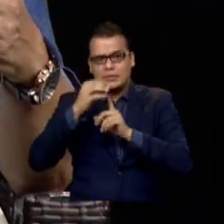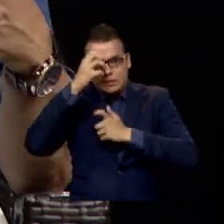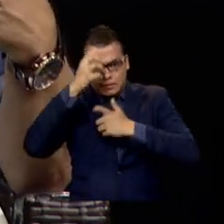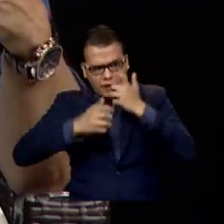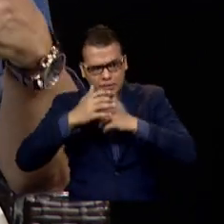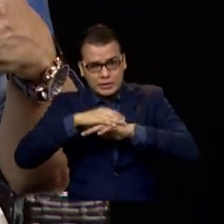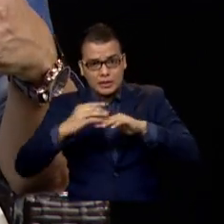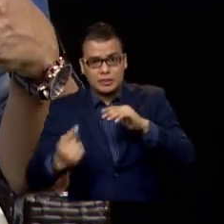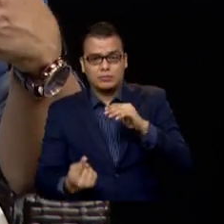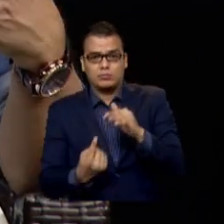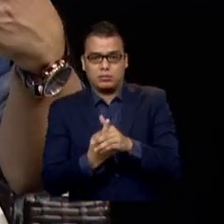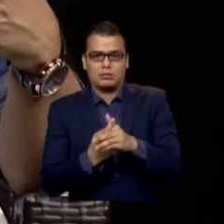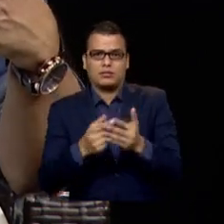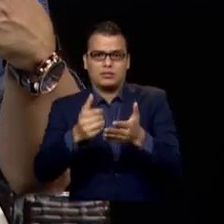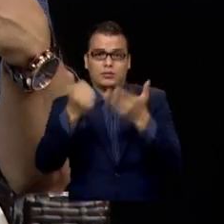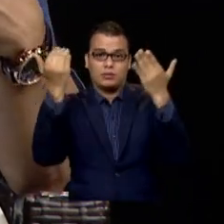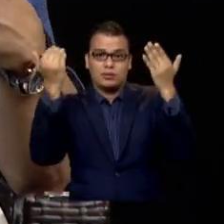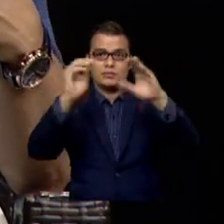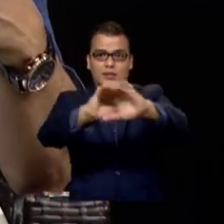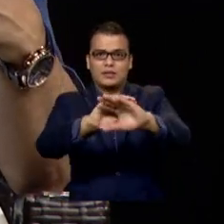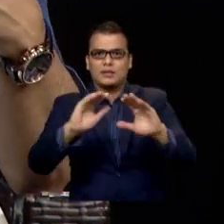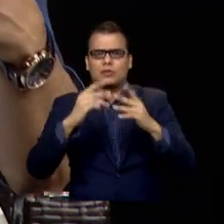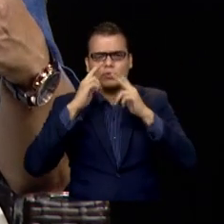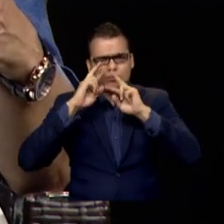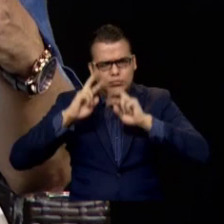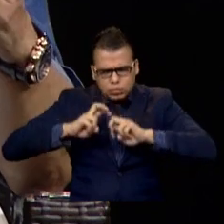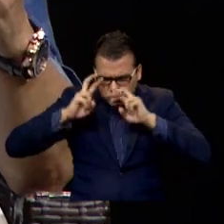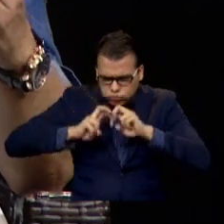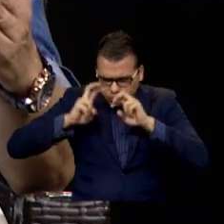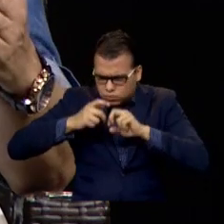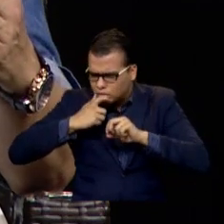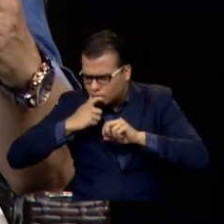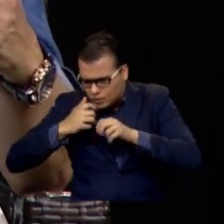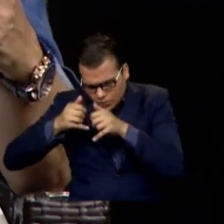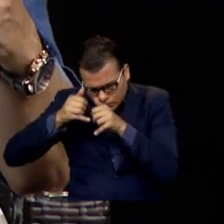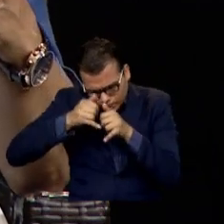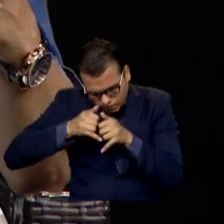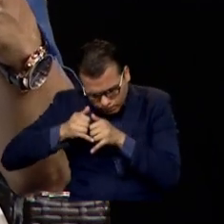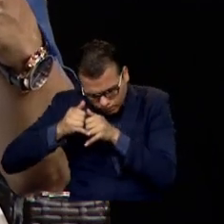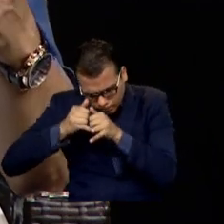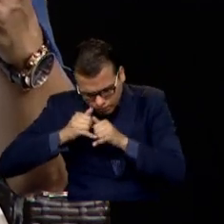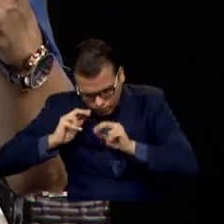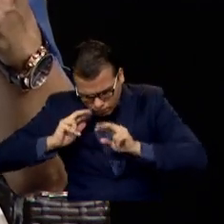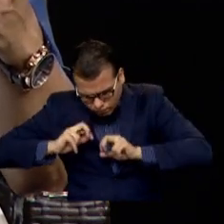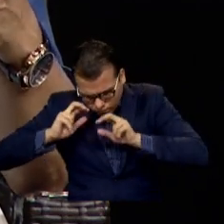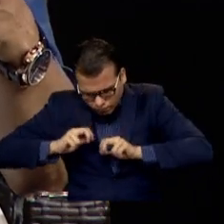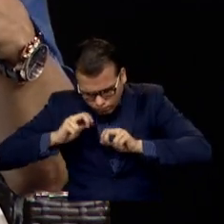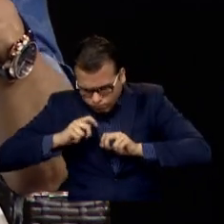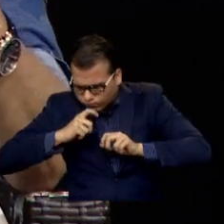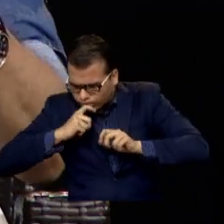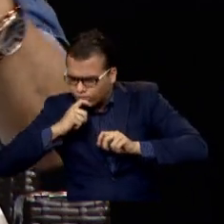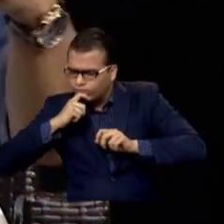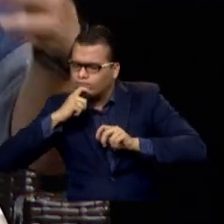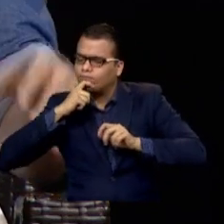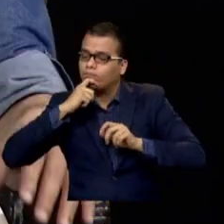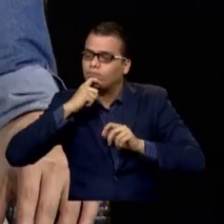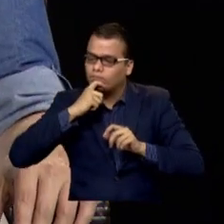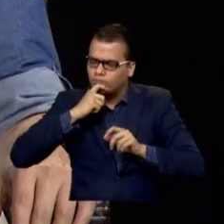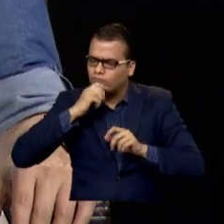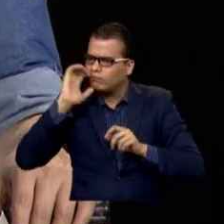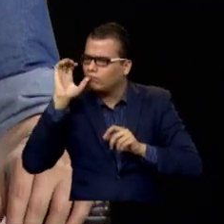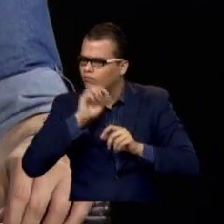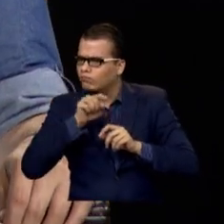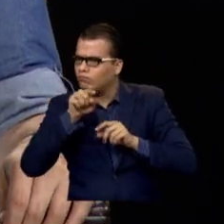pruebas, esto nos sirve para lo que es la investigación científica del brote y para poder nosotros perfilar muy bien la